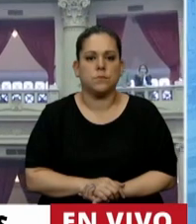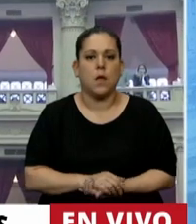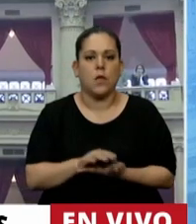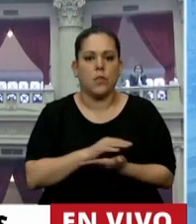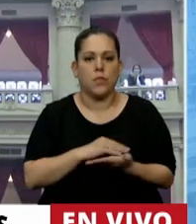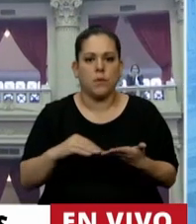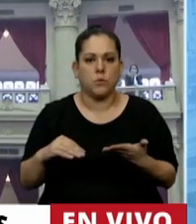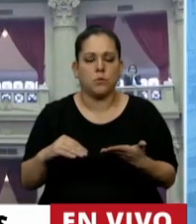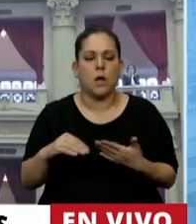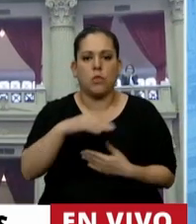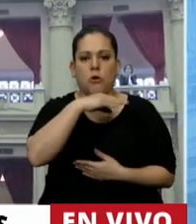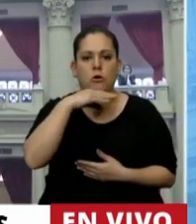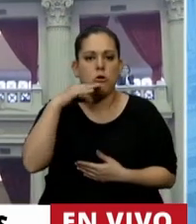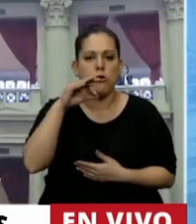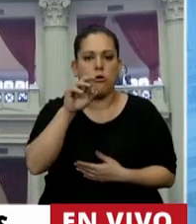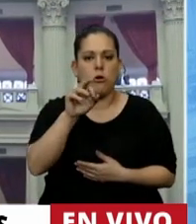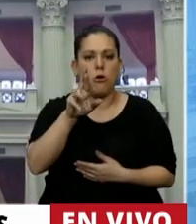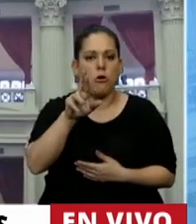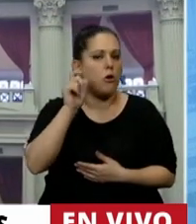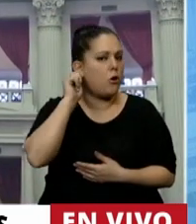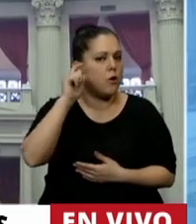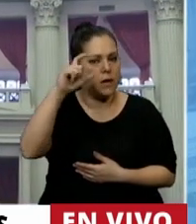diputado jorge sarghini